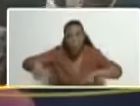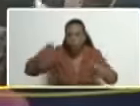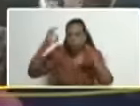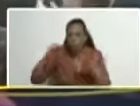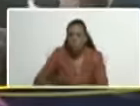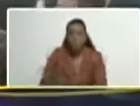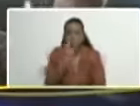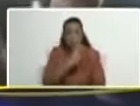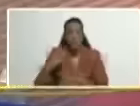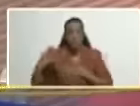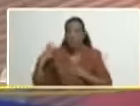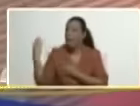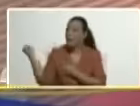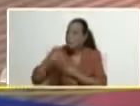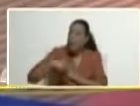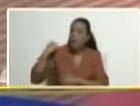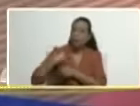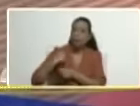Y luego